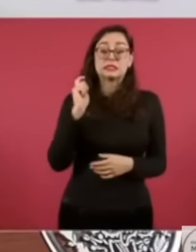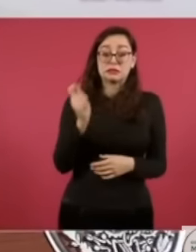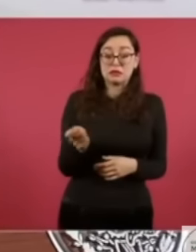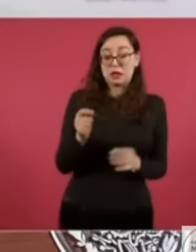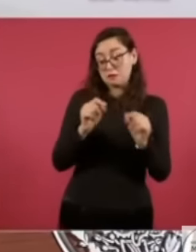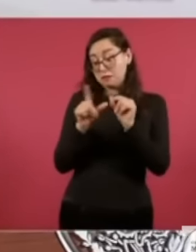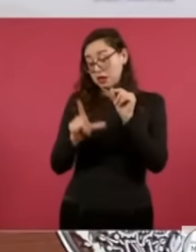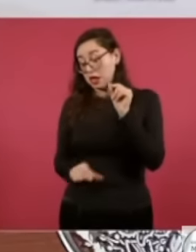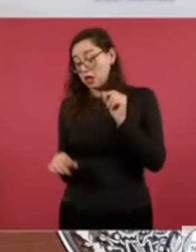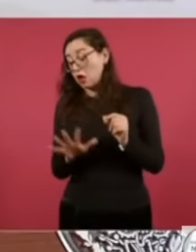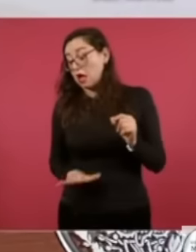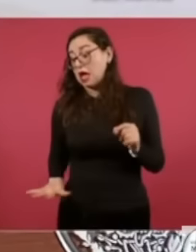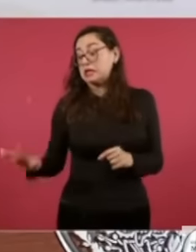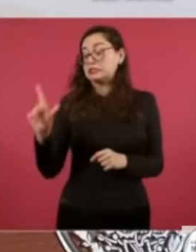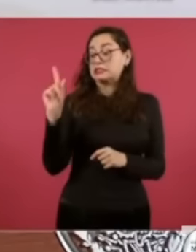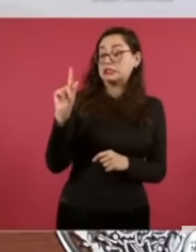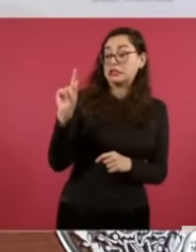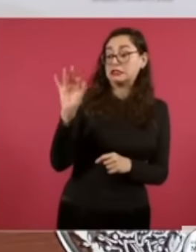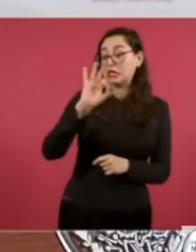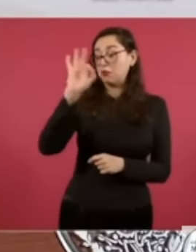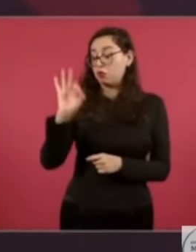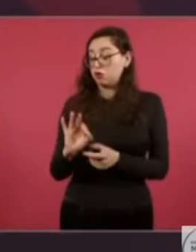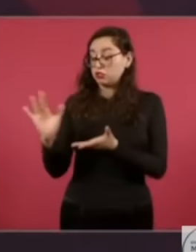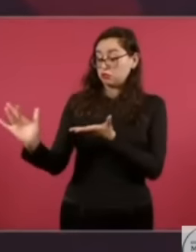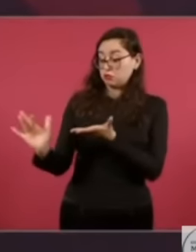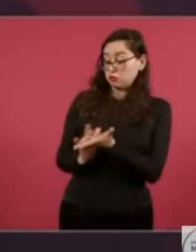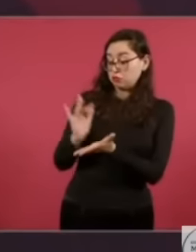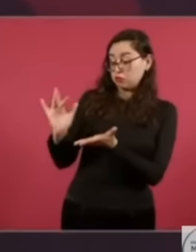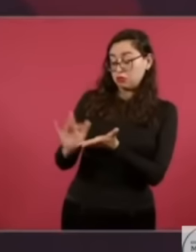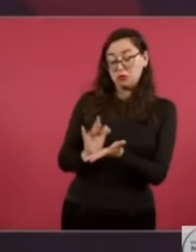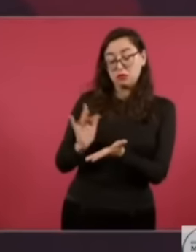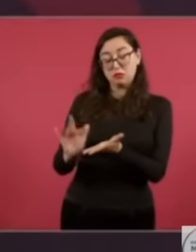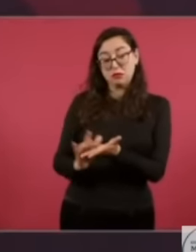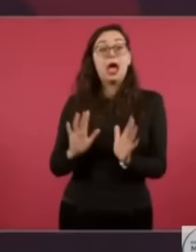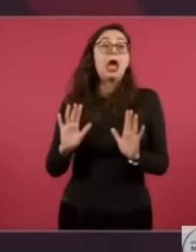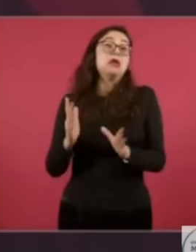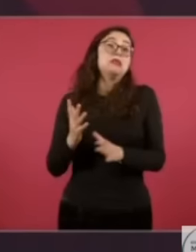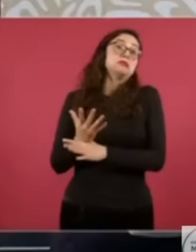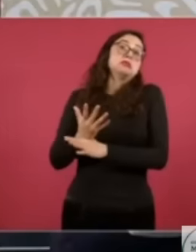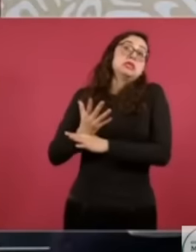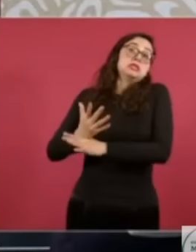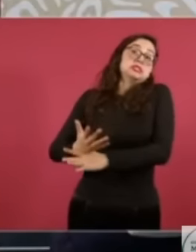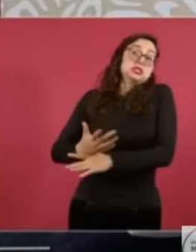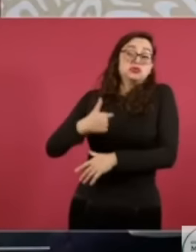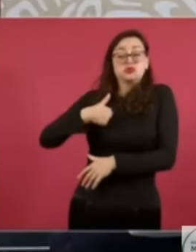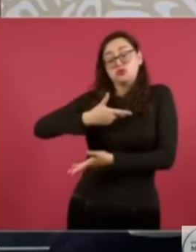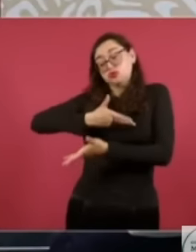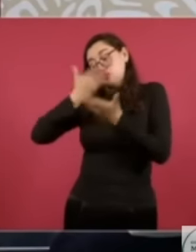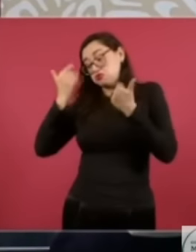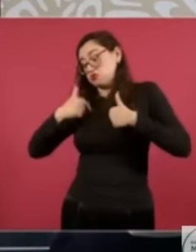de aprobación. Pues lo que dicen las. Yo no confío mucho en las encuestas, pero es los números que están dando por ahí.